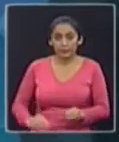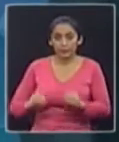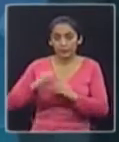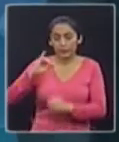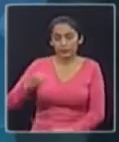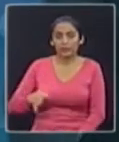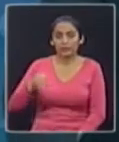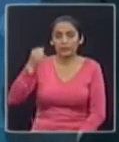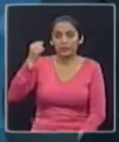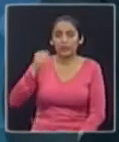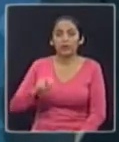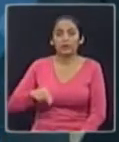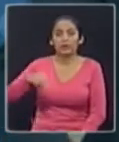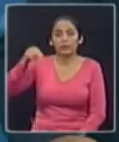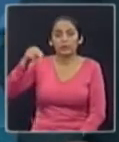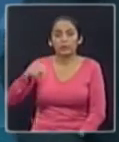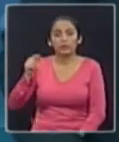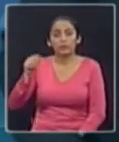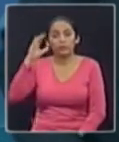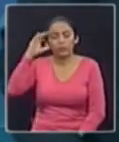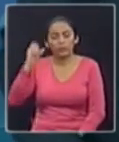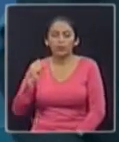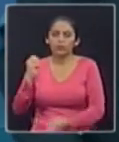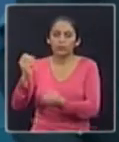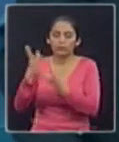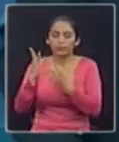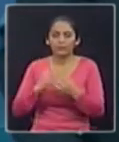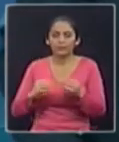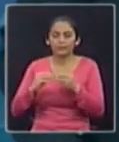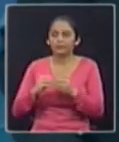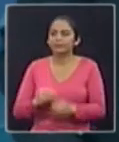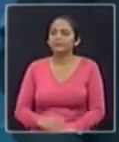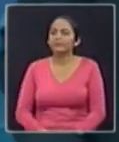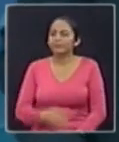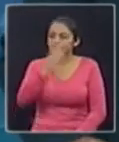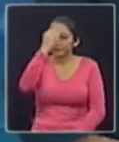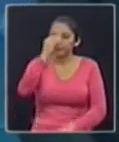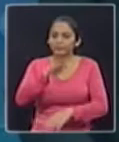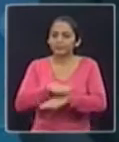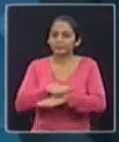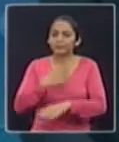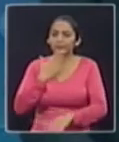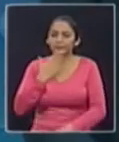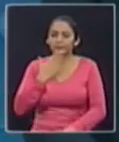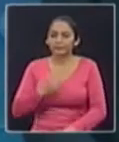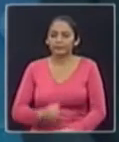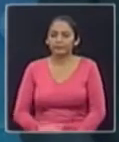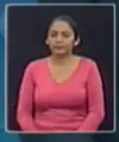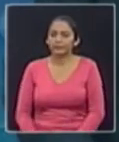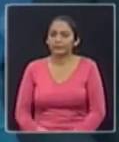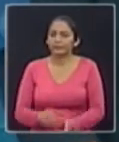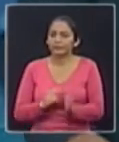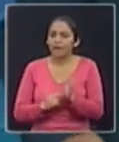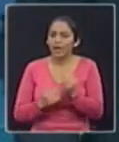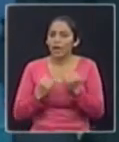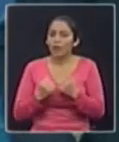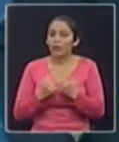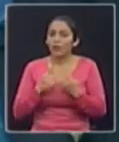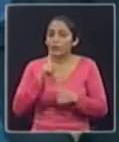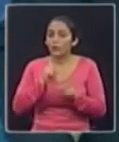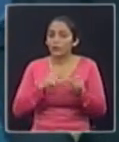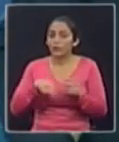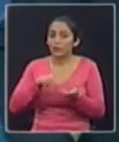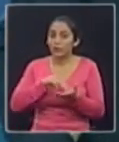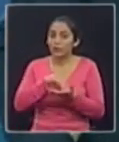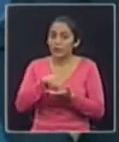la institución al norte de la capital Azuaya para entregarnos un informe. Hernán, buenas tardes, cuéntanos, ¿qué reformas solicitan los miembros